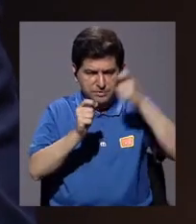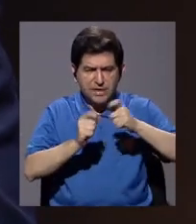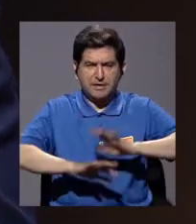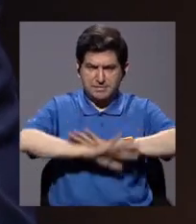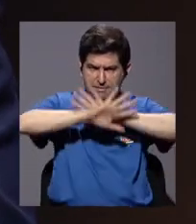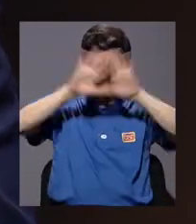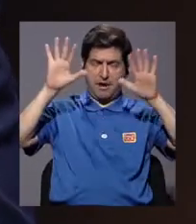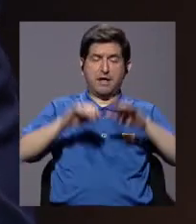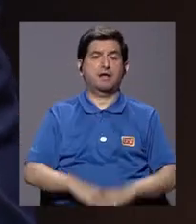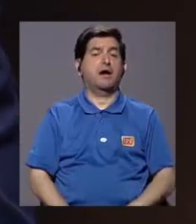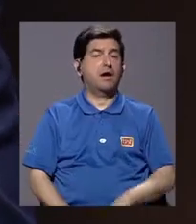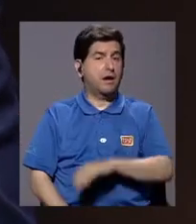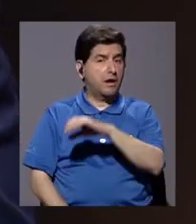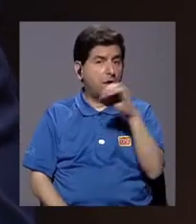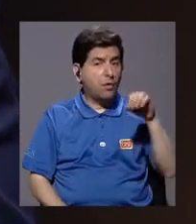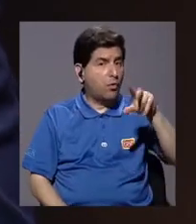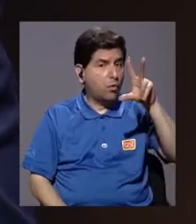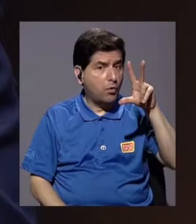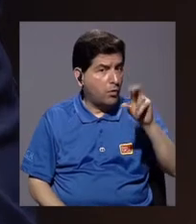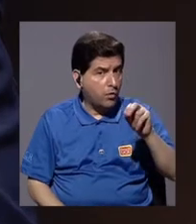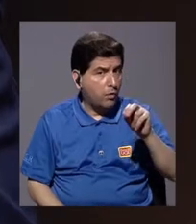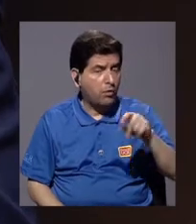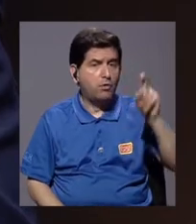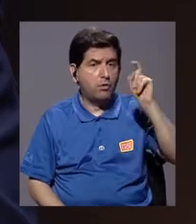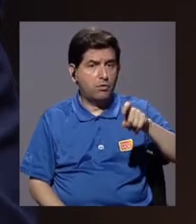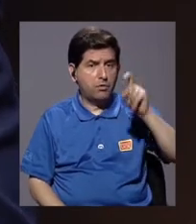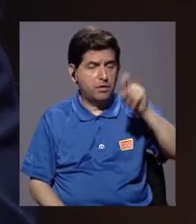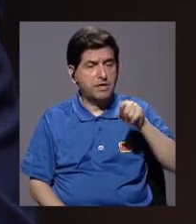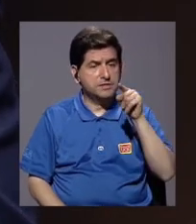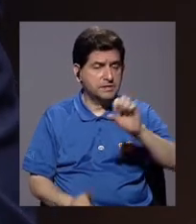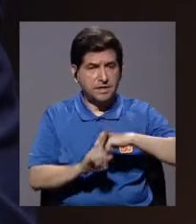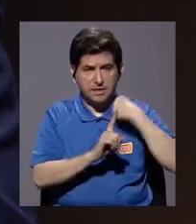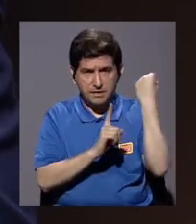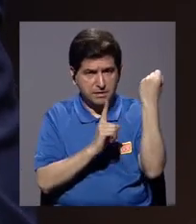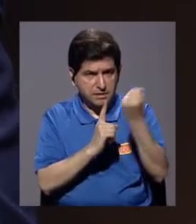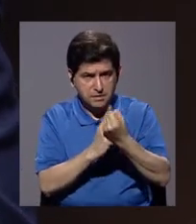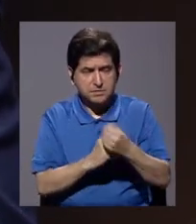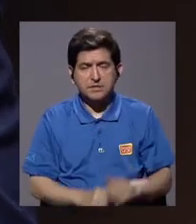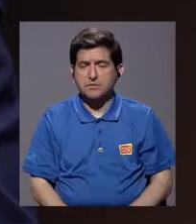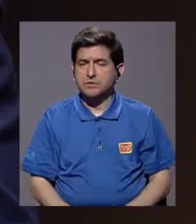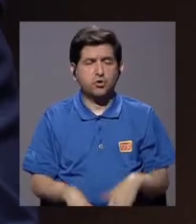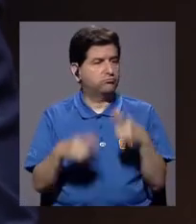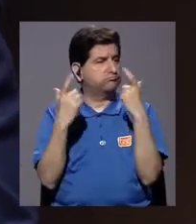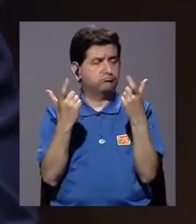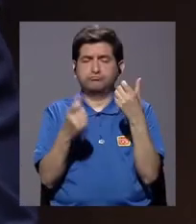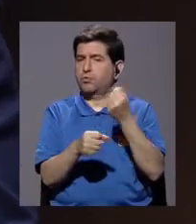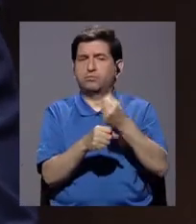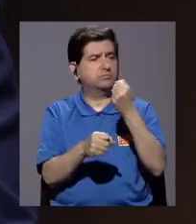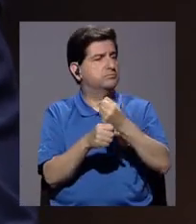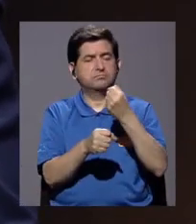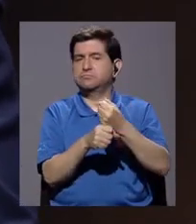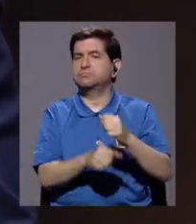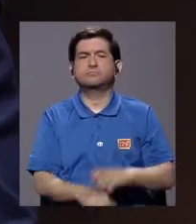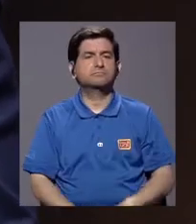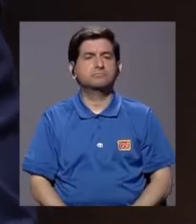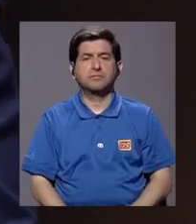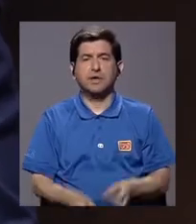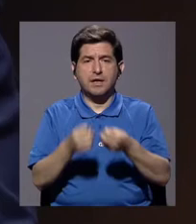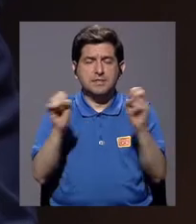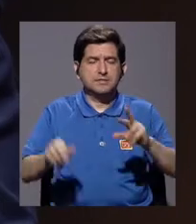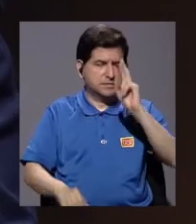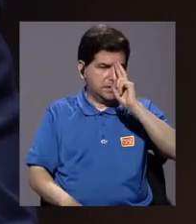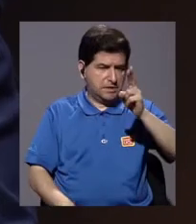clara, y los que no, tenía que dejarse sin capitalizar las obras, es decir,